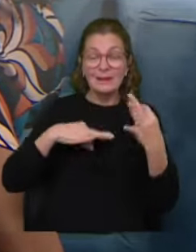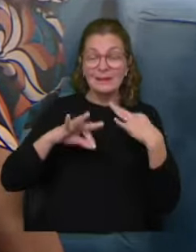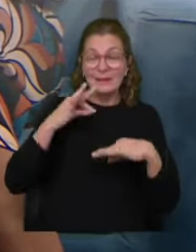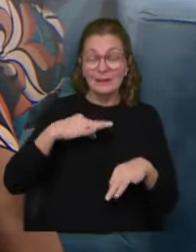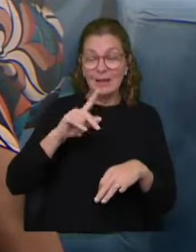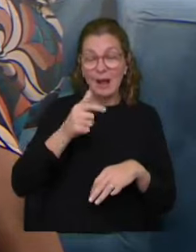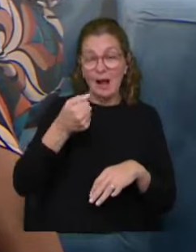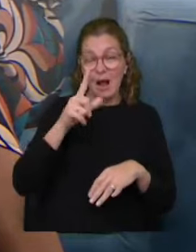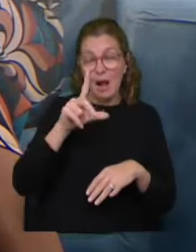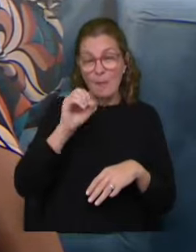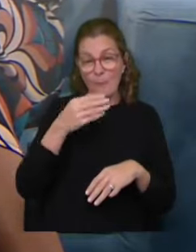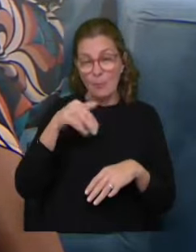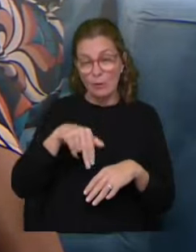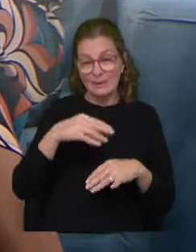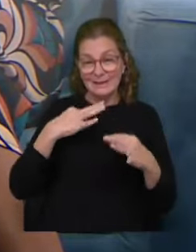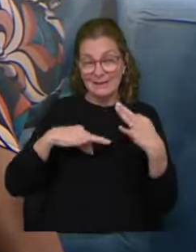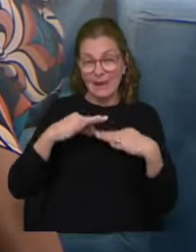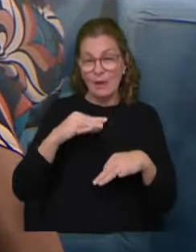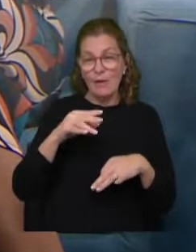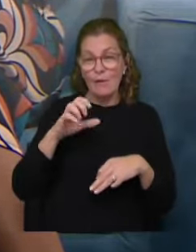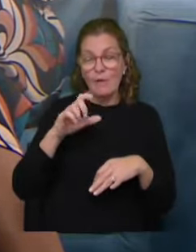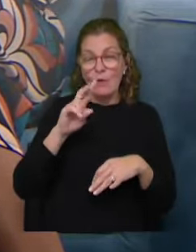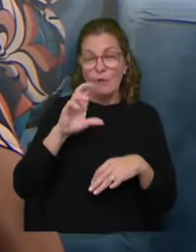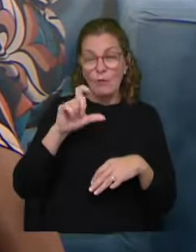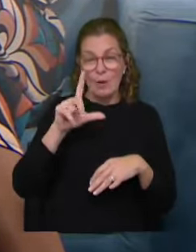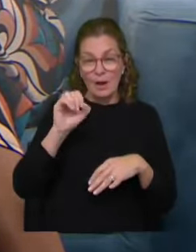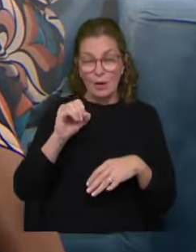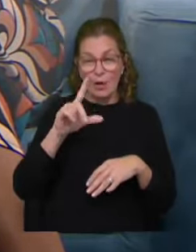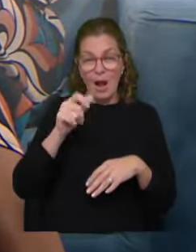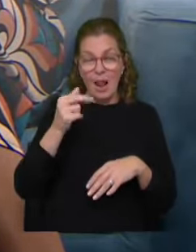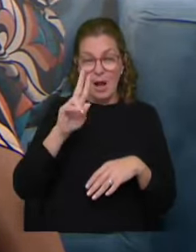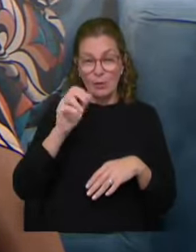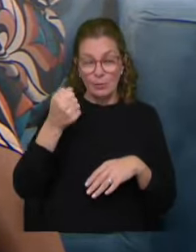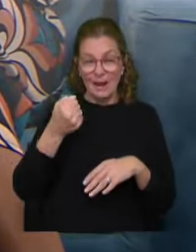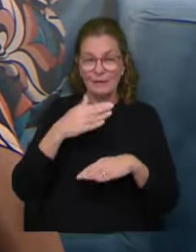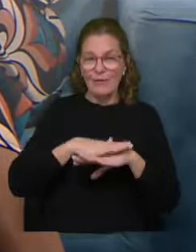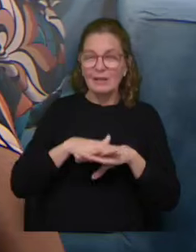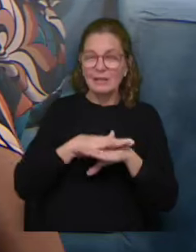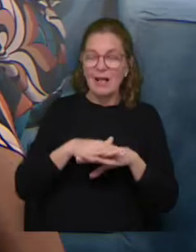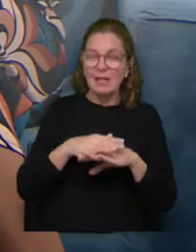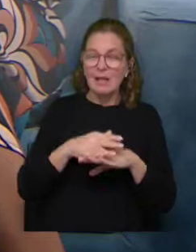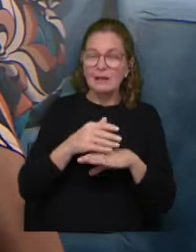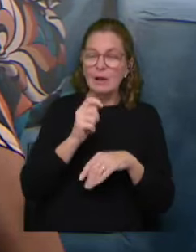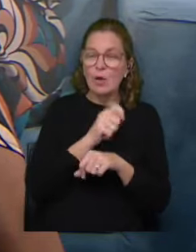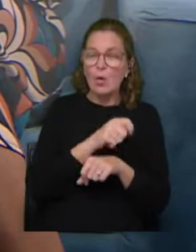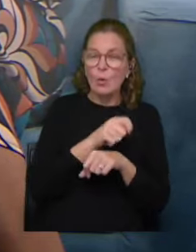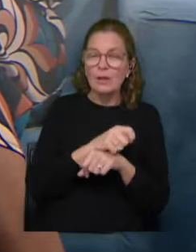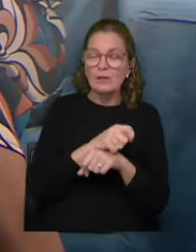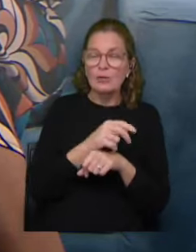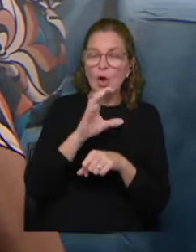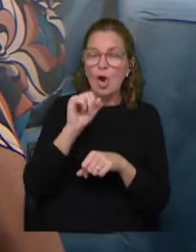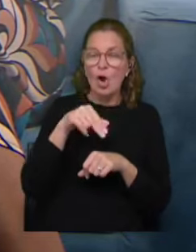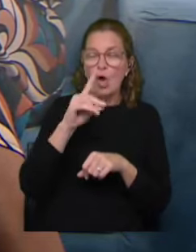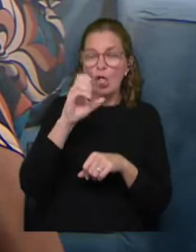El Galpón la obra El Vuelo de Laura. Esta obra está basada en el juicio proceso Cóndor que se